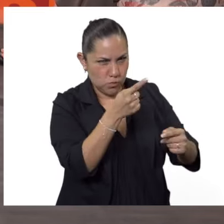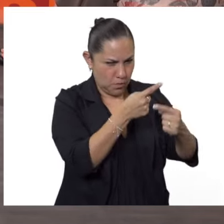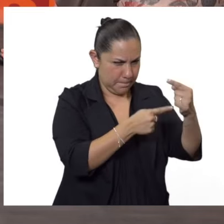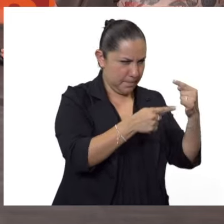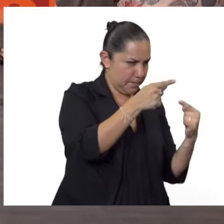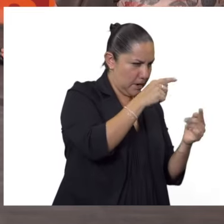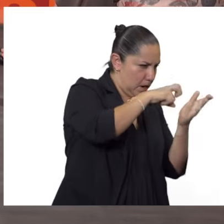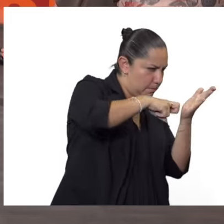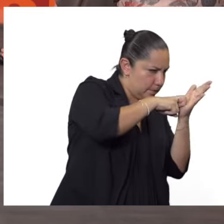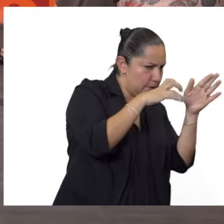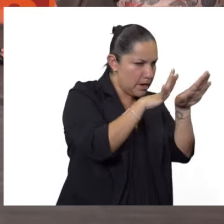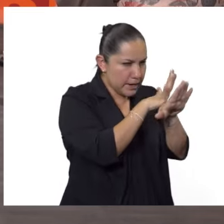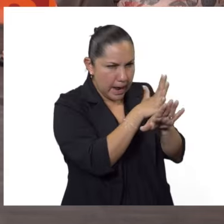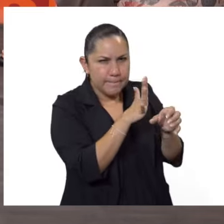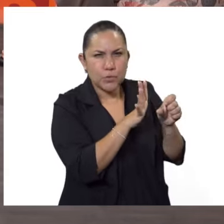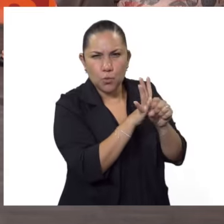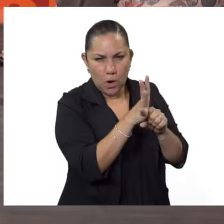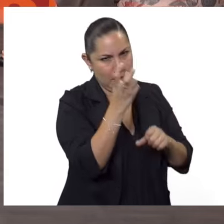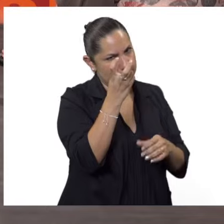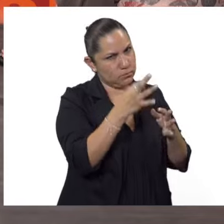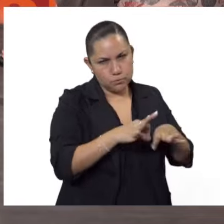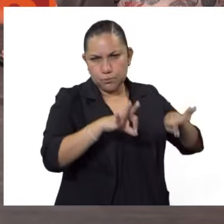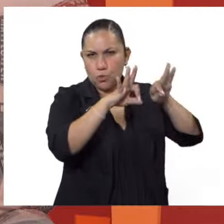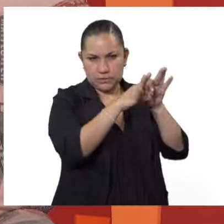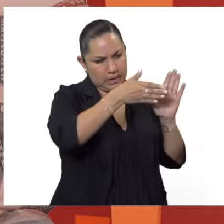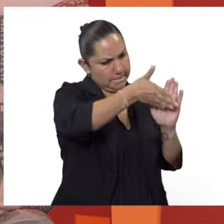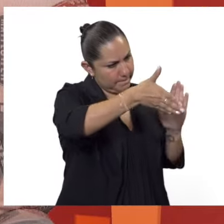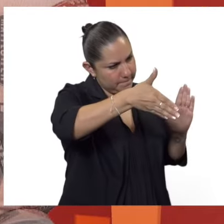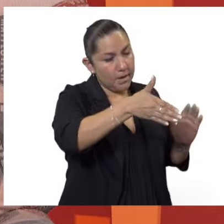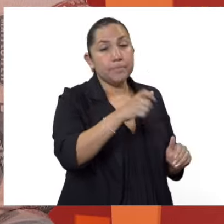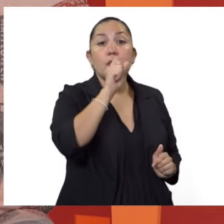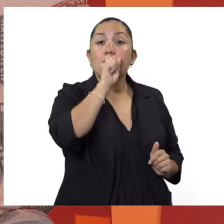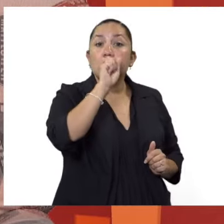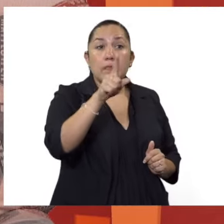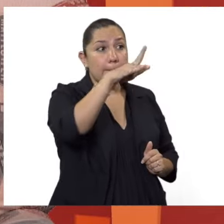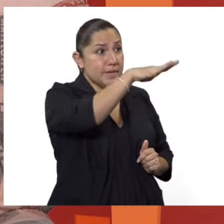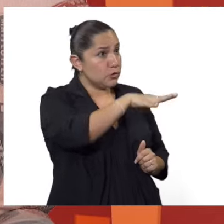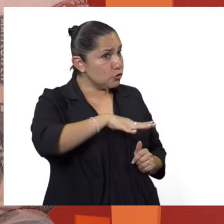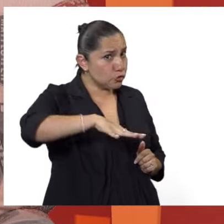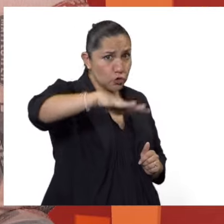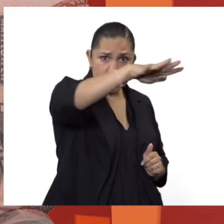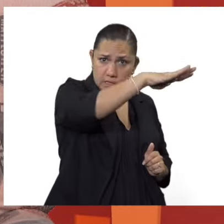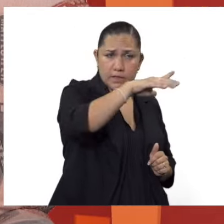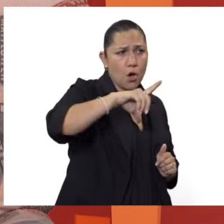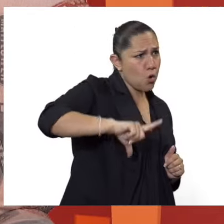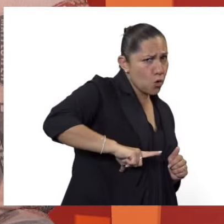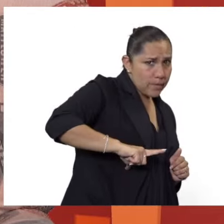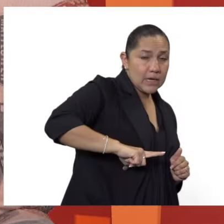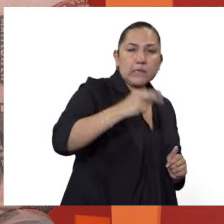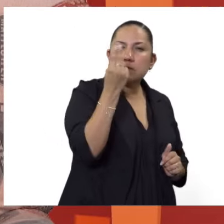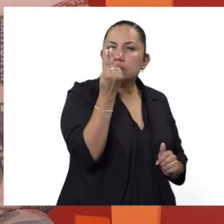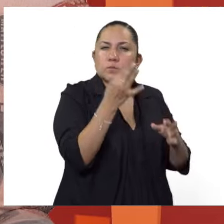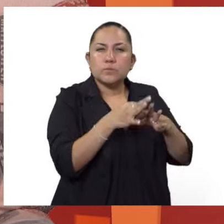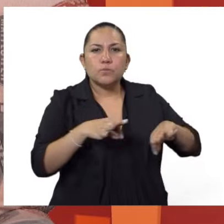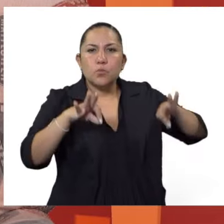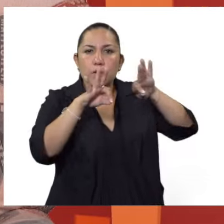esto es importante e por otro lado como sociedad como gobierno